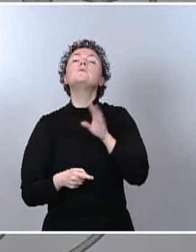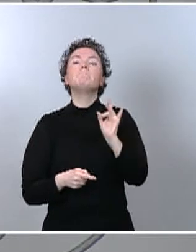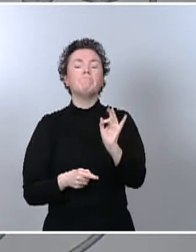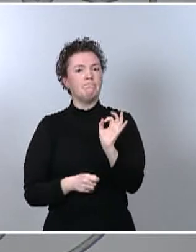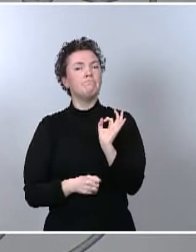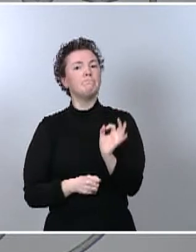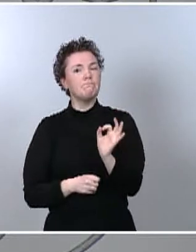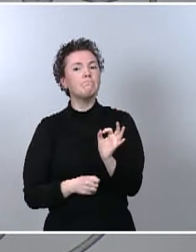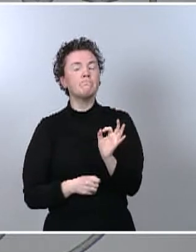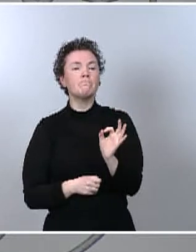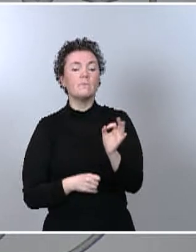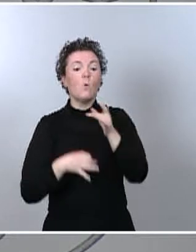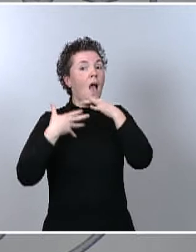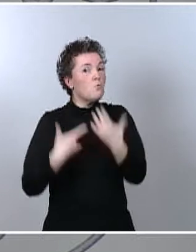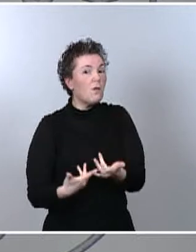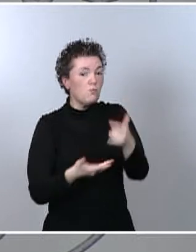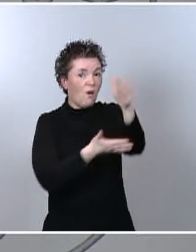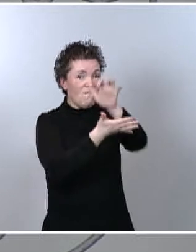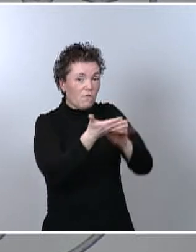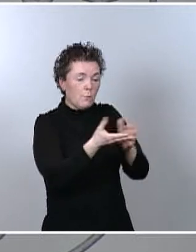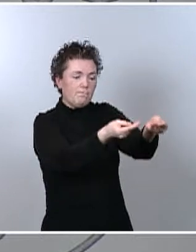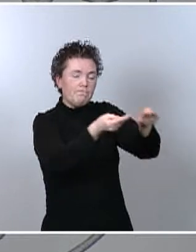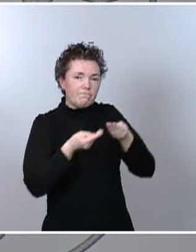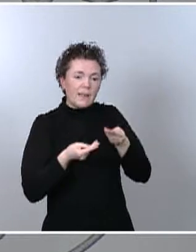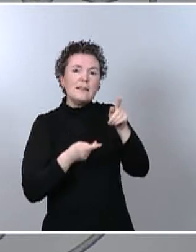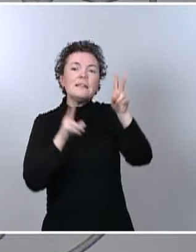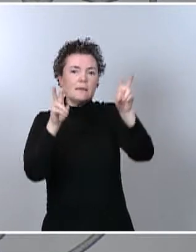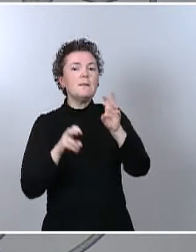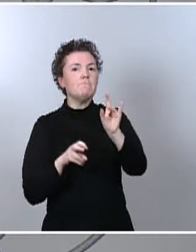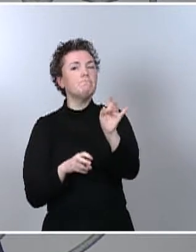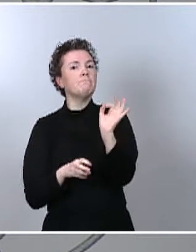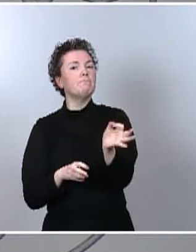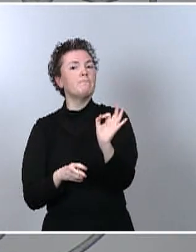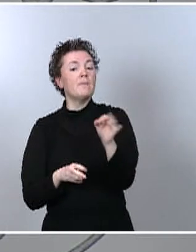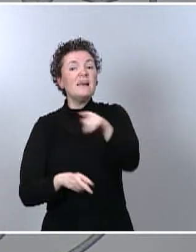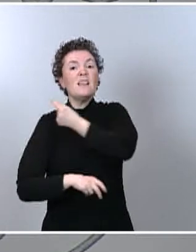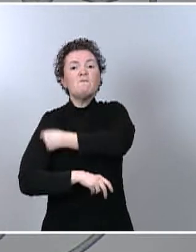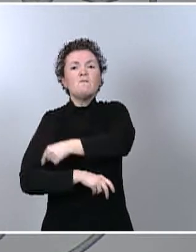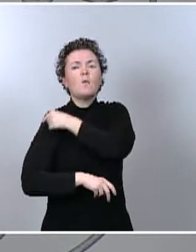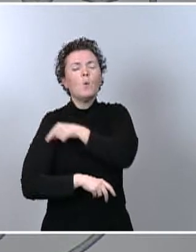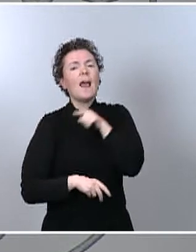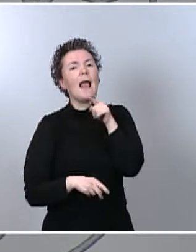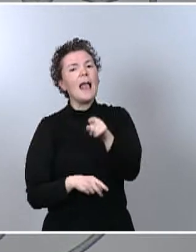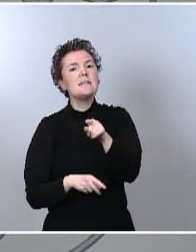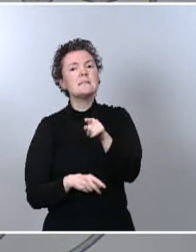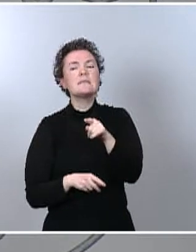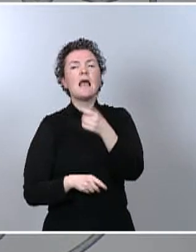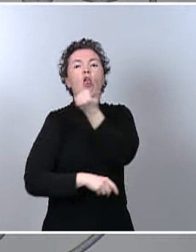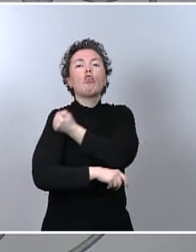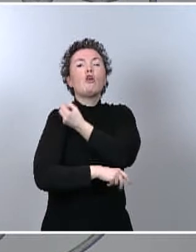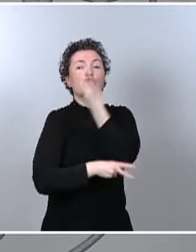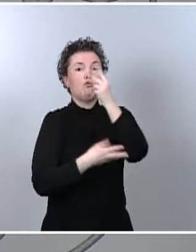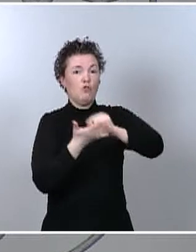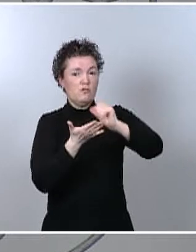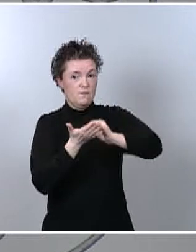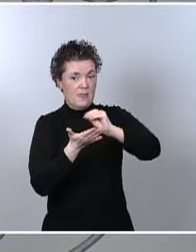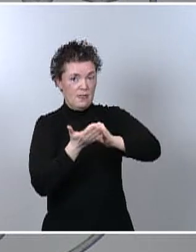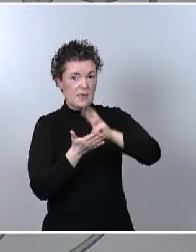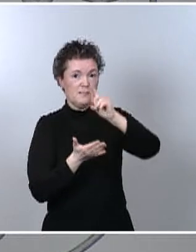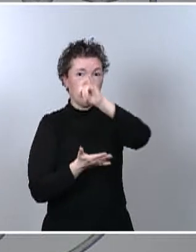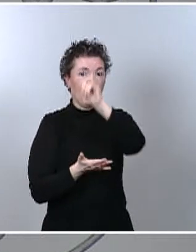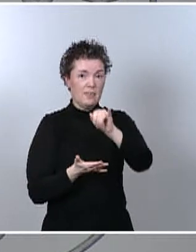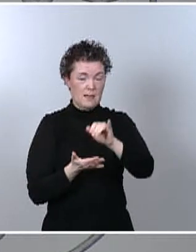vacunas, como viene siendo habitual los últimos 2 meses ya, por parte de la directora general de la Agencia Española de Medicamentos y Productos Sanitarios, y